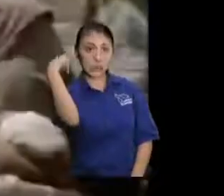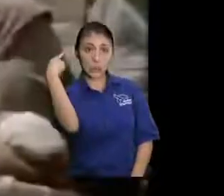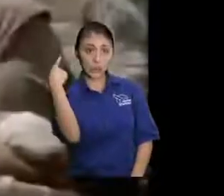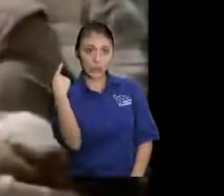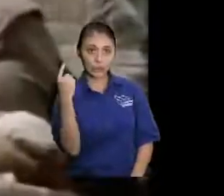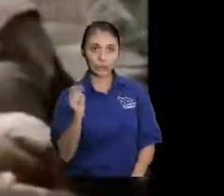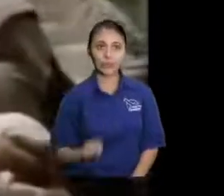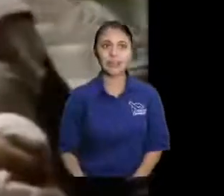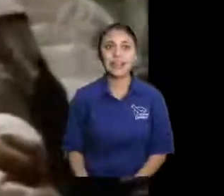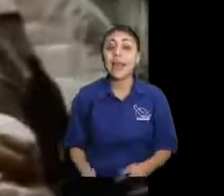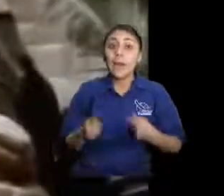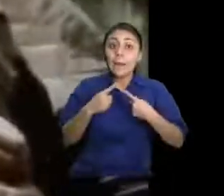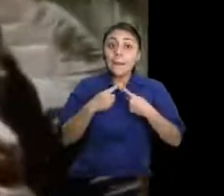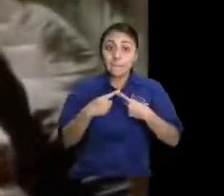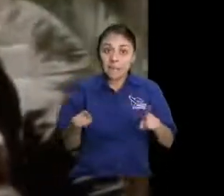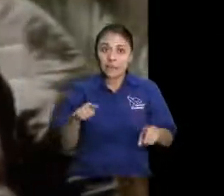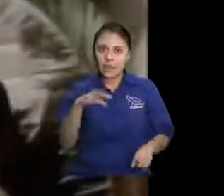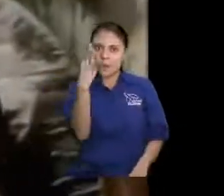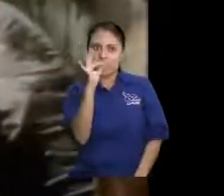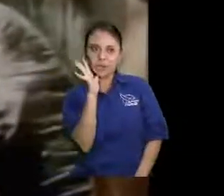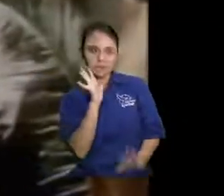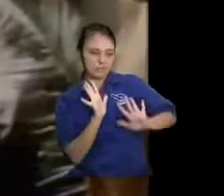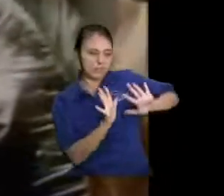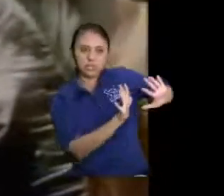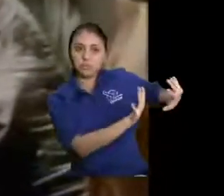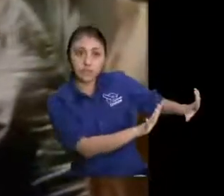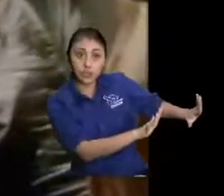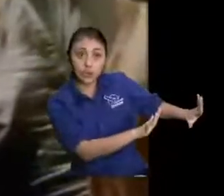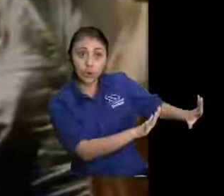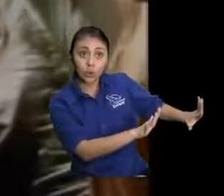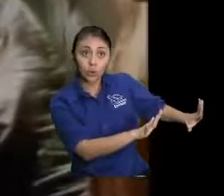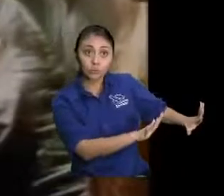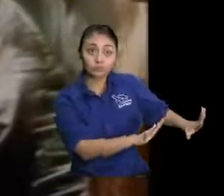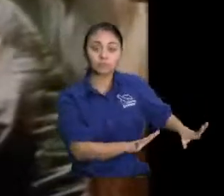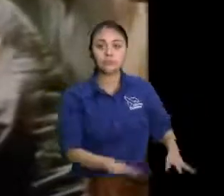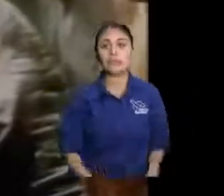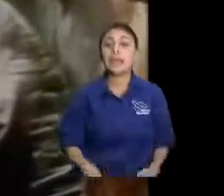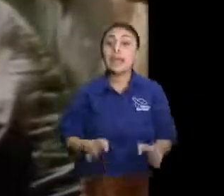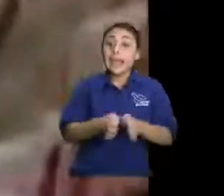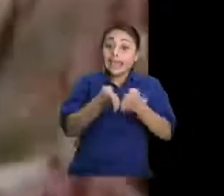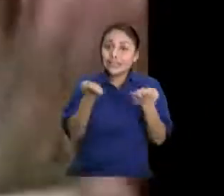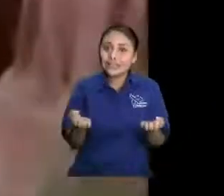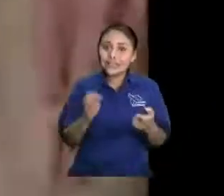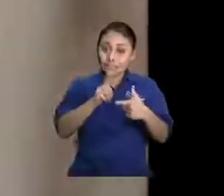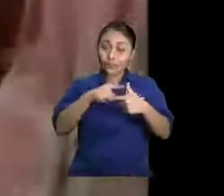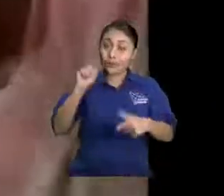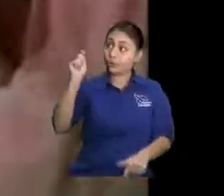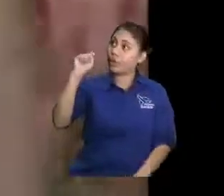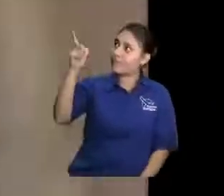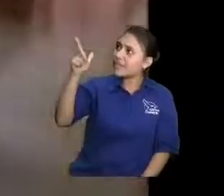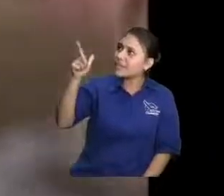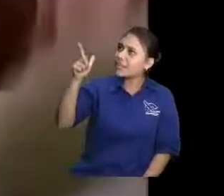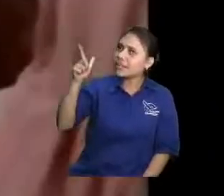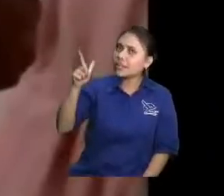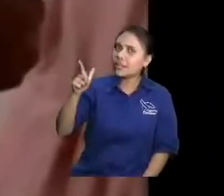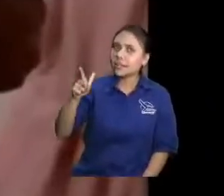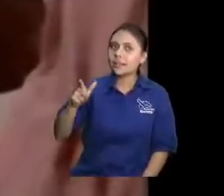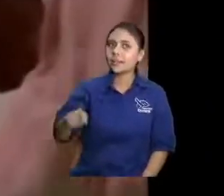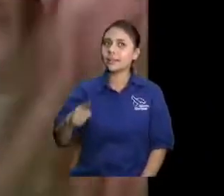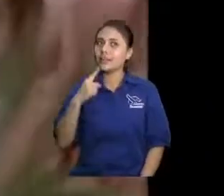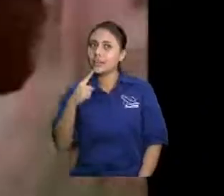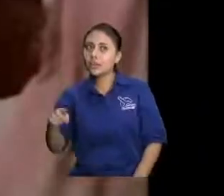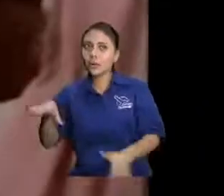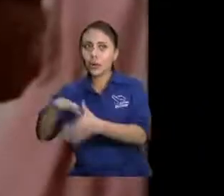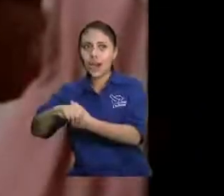Señor. Y lo menospreció en su corazón. Entonces cuando él llegó, le dijo que chulo se vio el rey